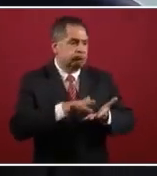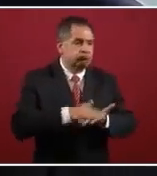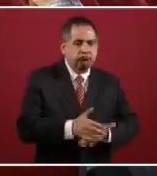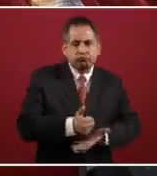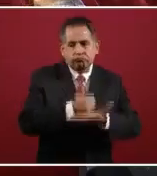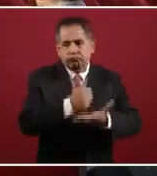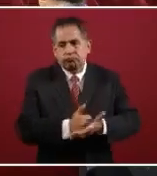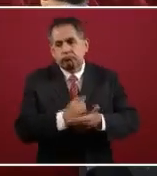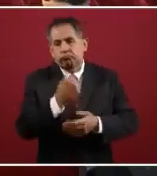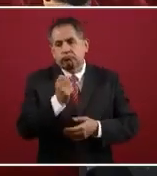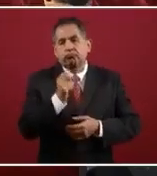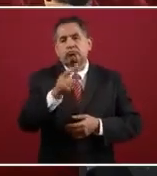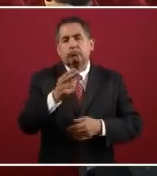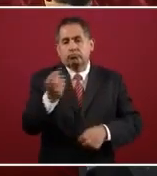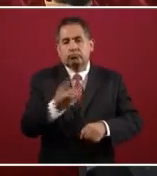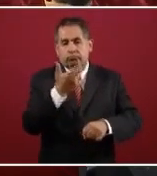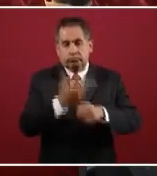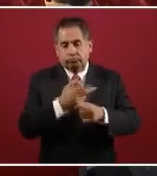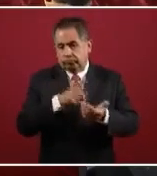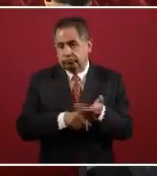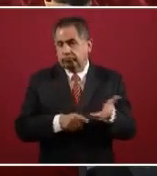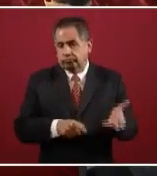ayudándonos como subsecretario.